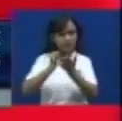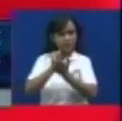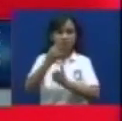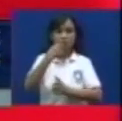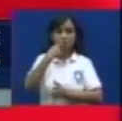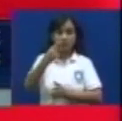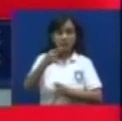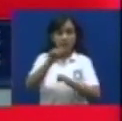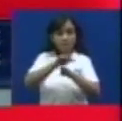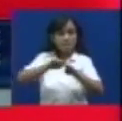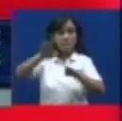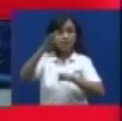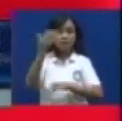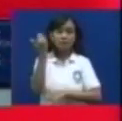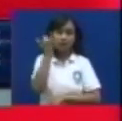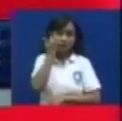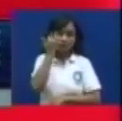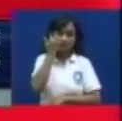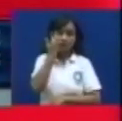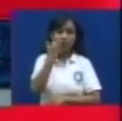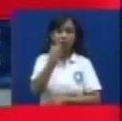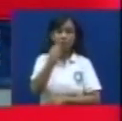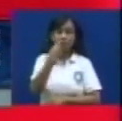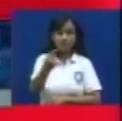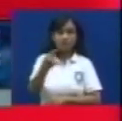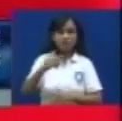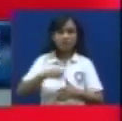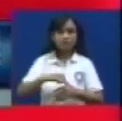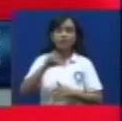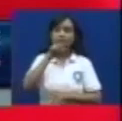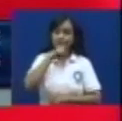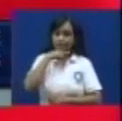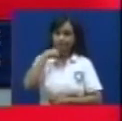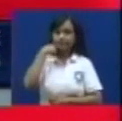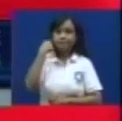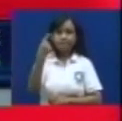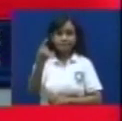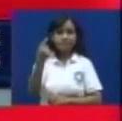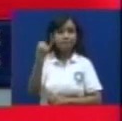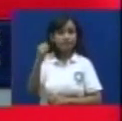dicen, vienen más epidemias. Y es cierto.